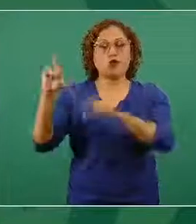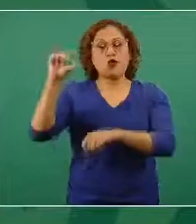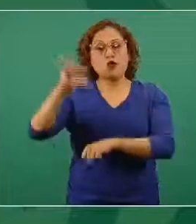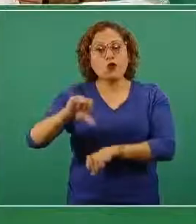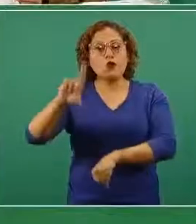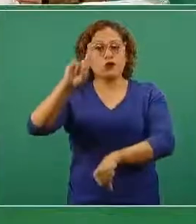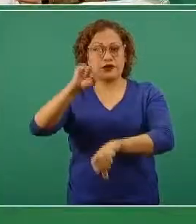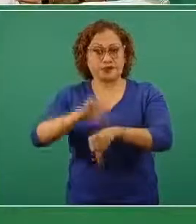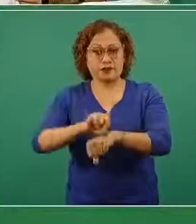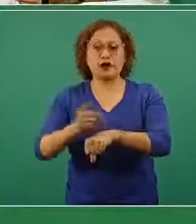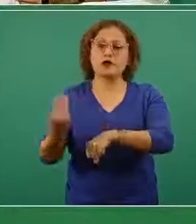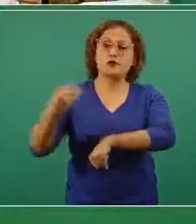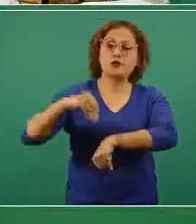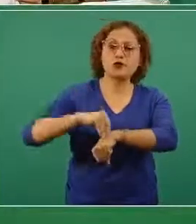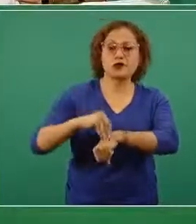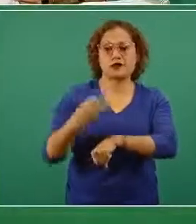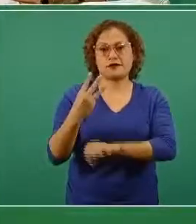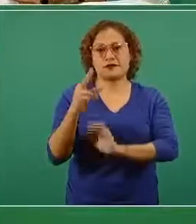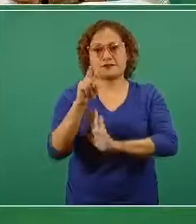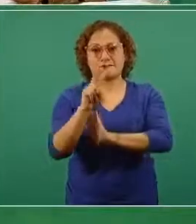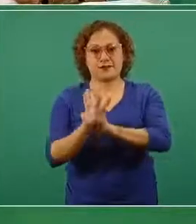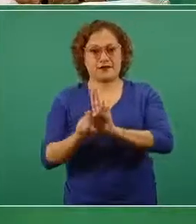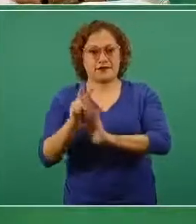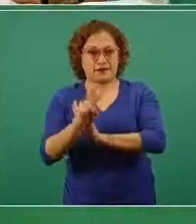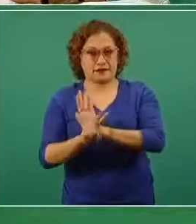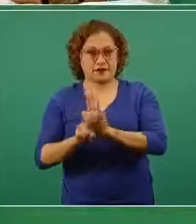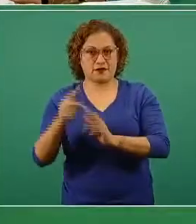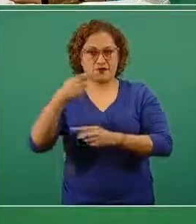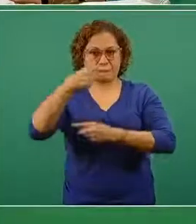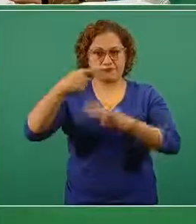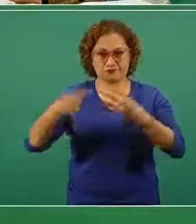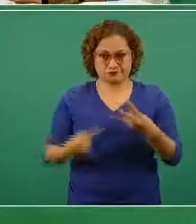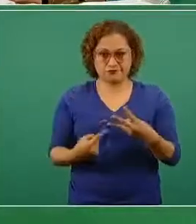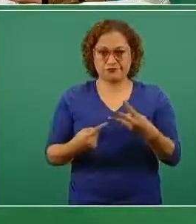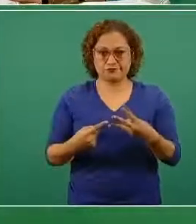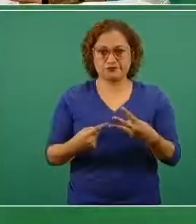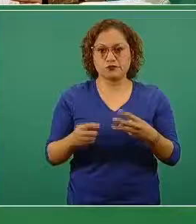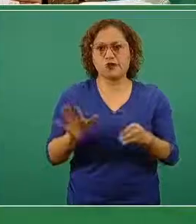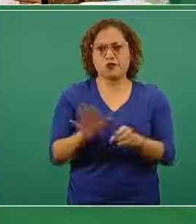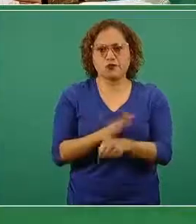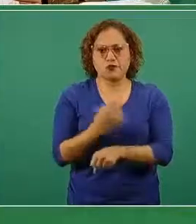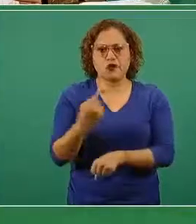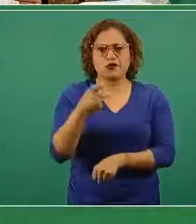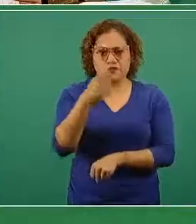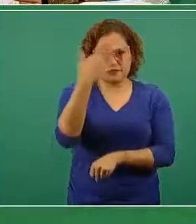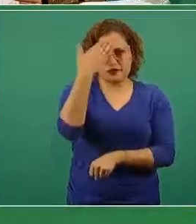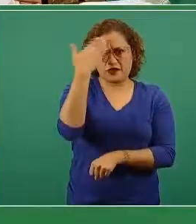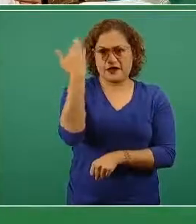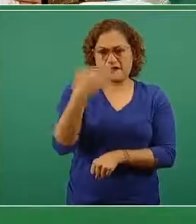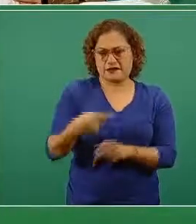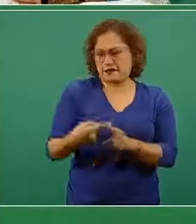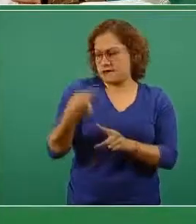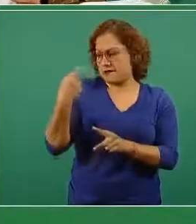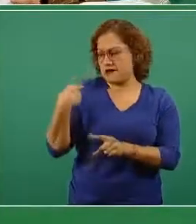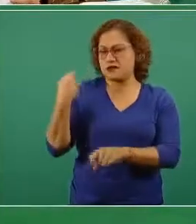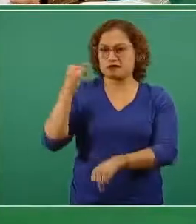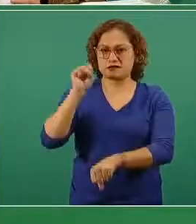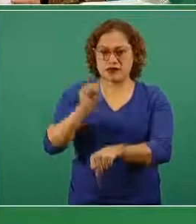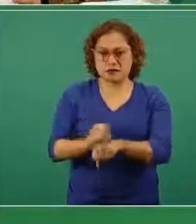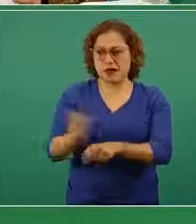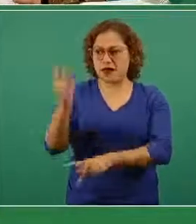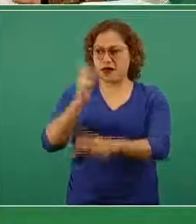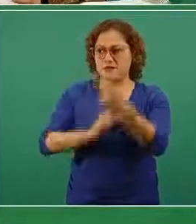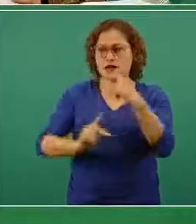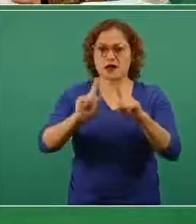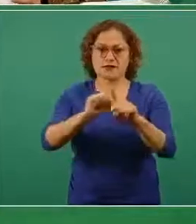3 videos. Como ustedes saben, esta semana estuvo con nosotros autoridades en salud de la Ciudad